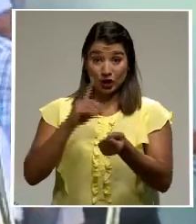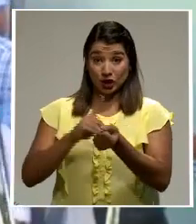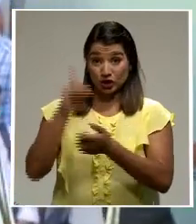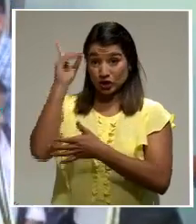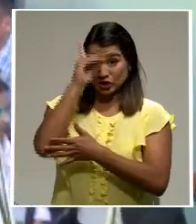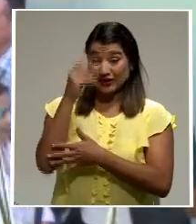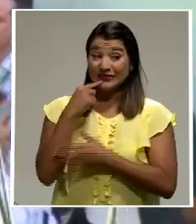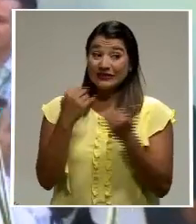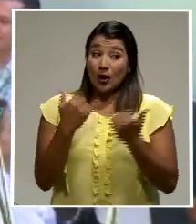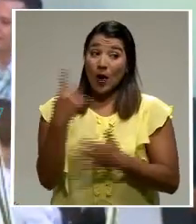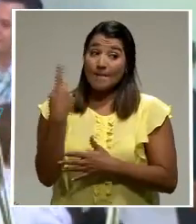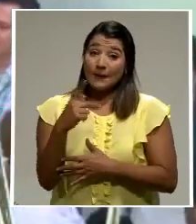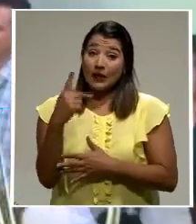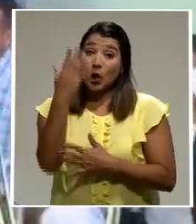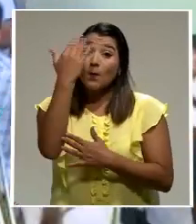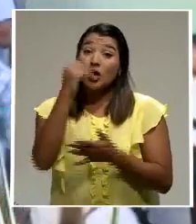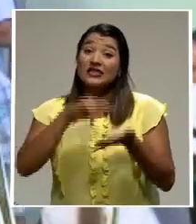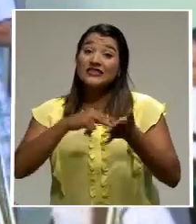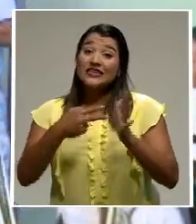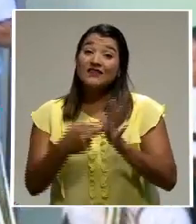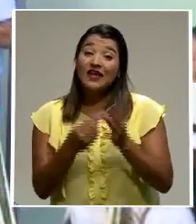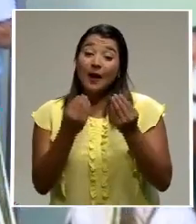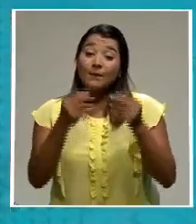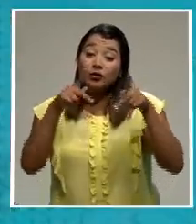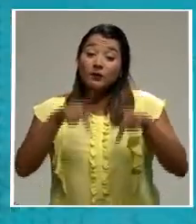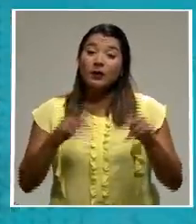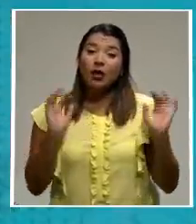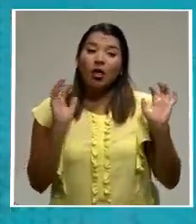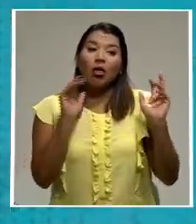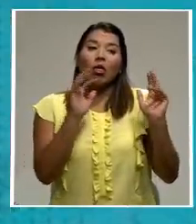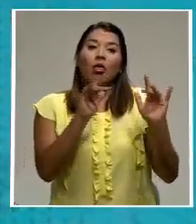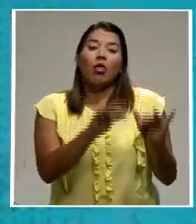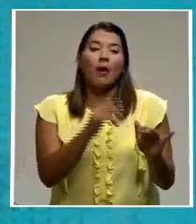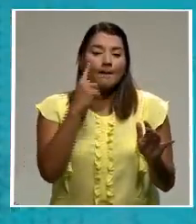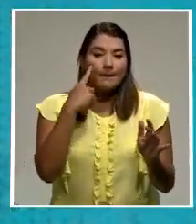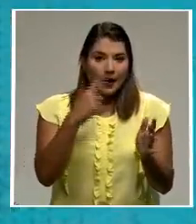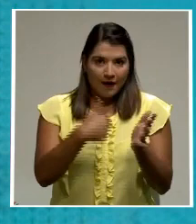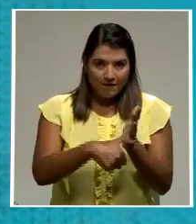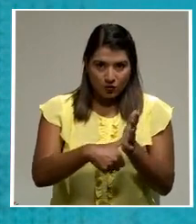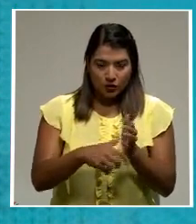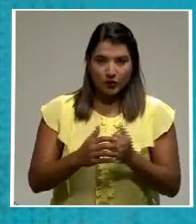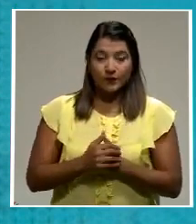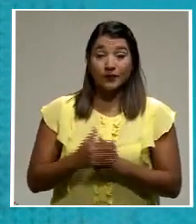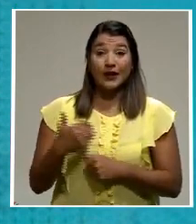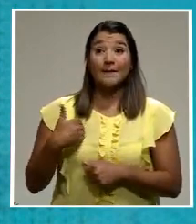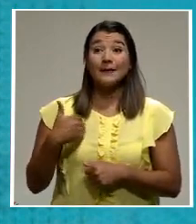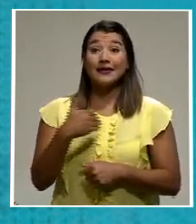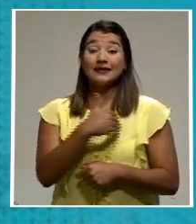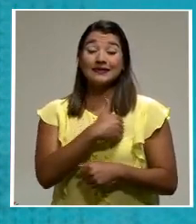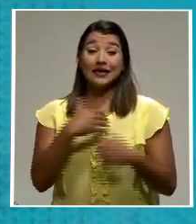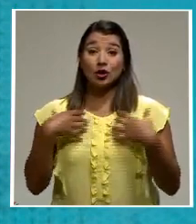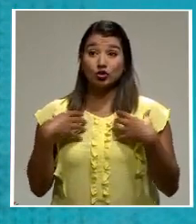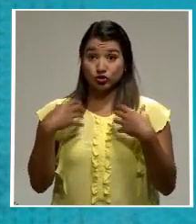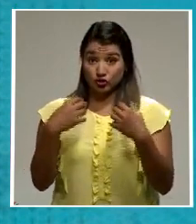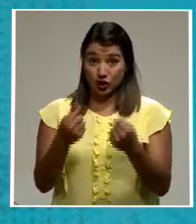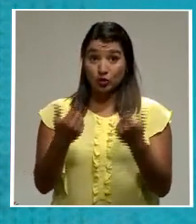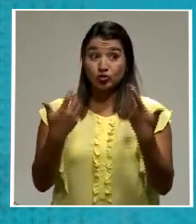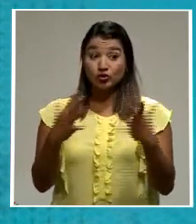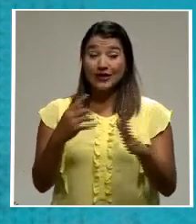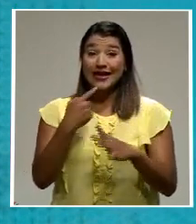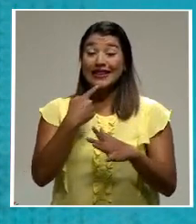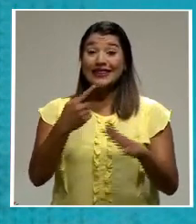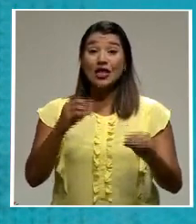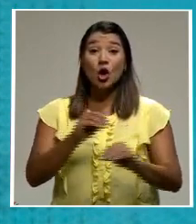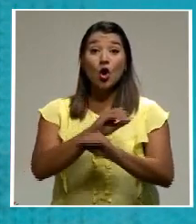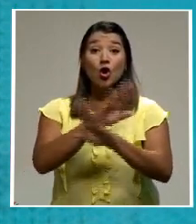a la movilización de miles de personas en medio de la pandemia. La consideración del Ministerio de Salud, y así se expresa claramente en la nota,